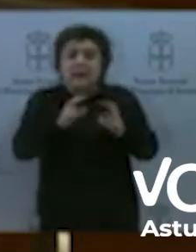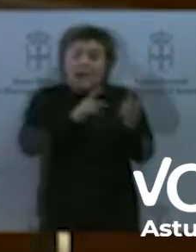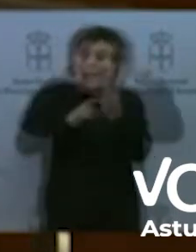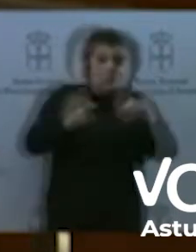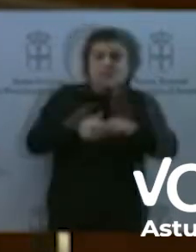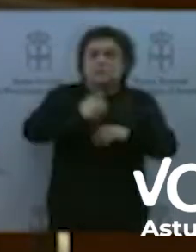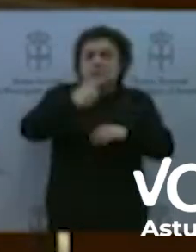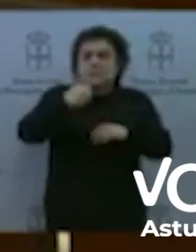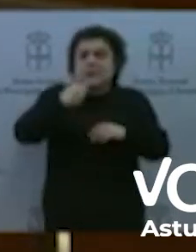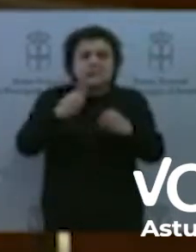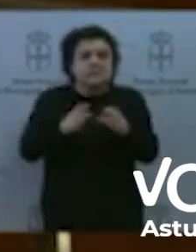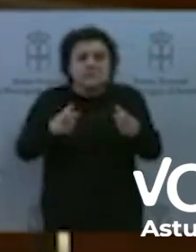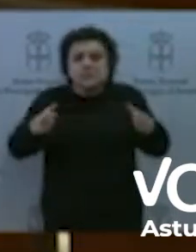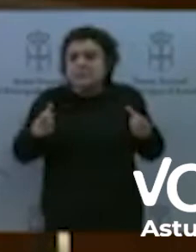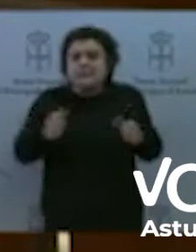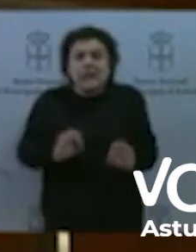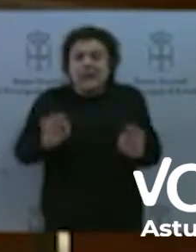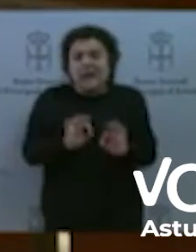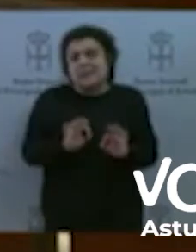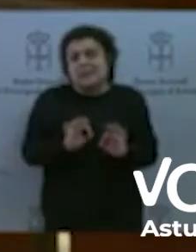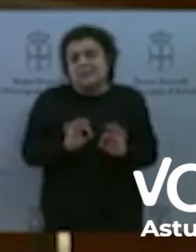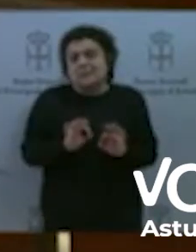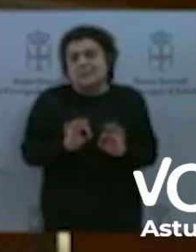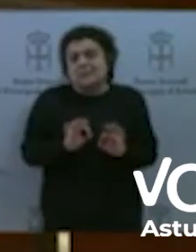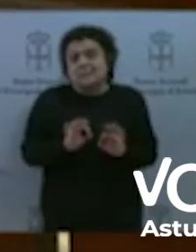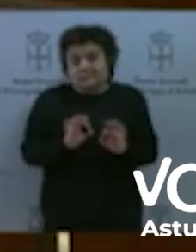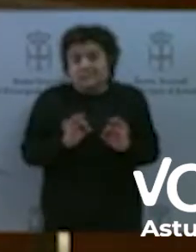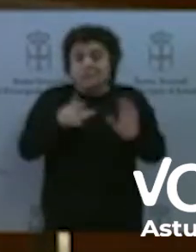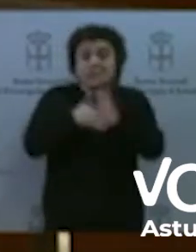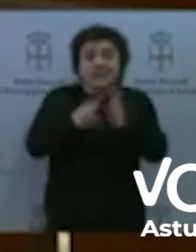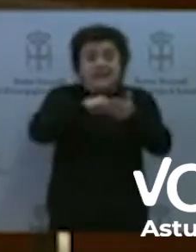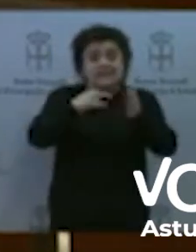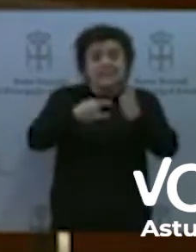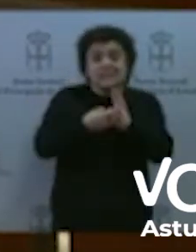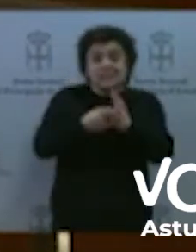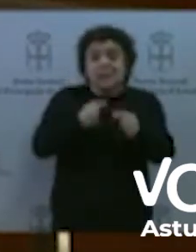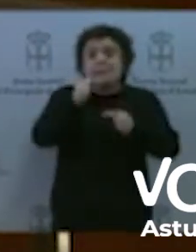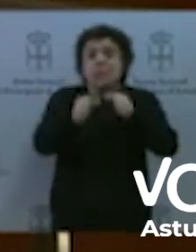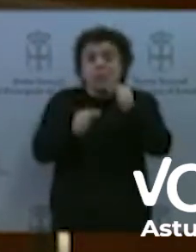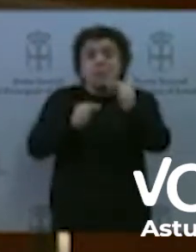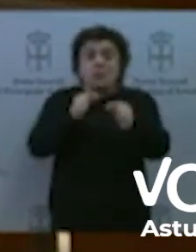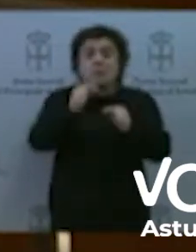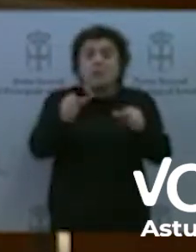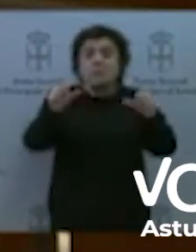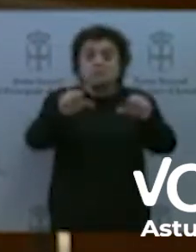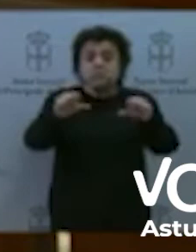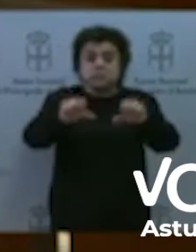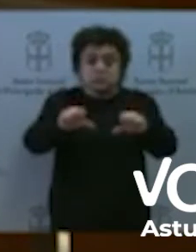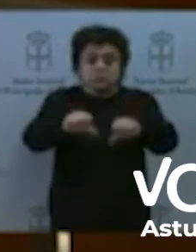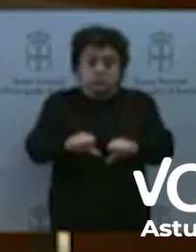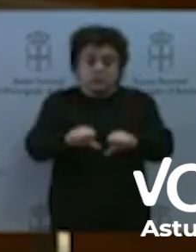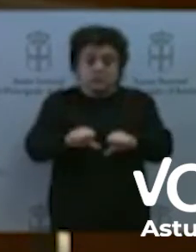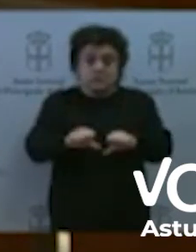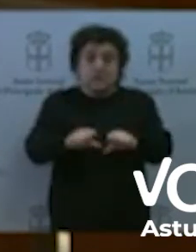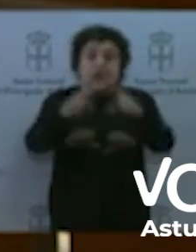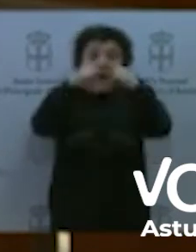de cabecera. El sistema se va deteriorando paulatinamente. Los asturianos siguen sufriendo las enormes carencias de la